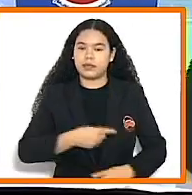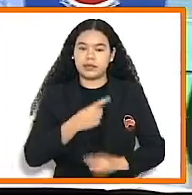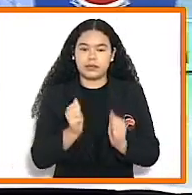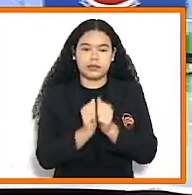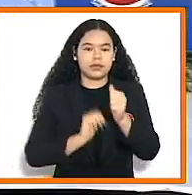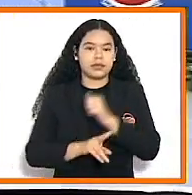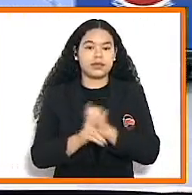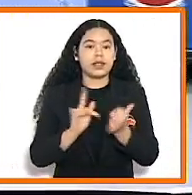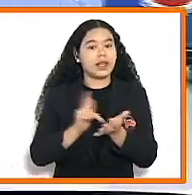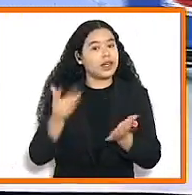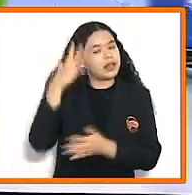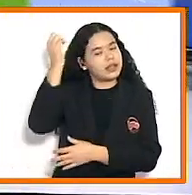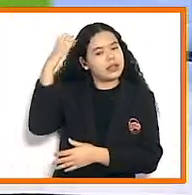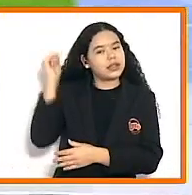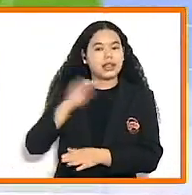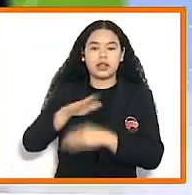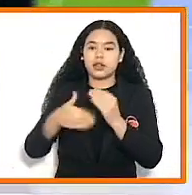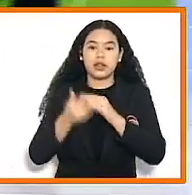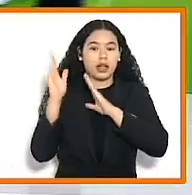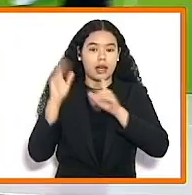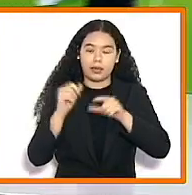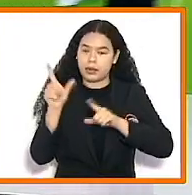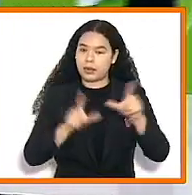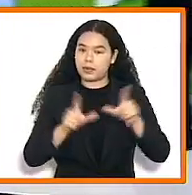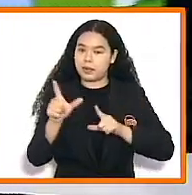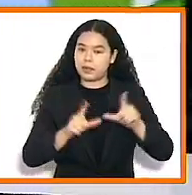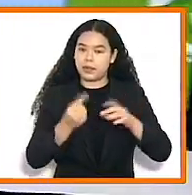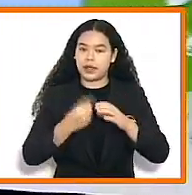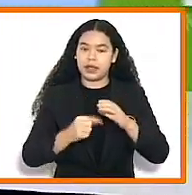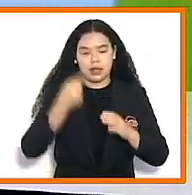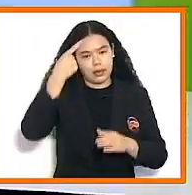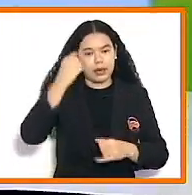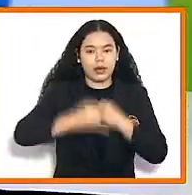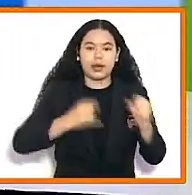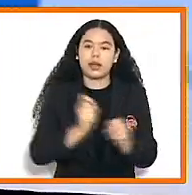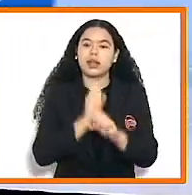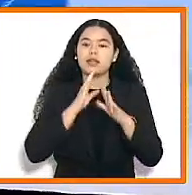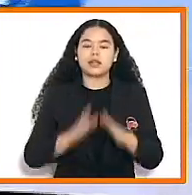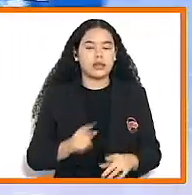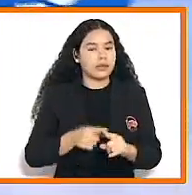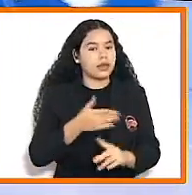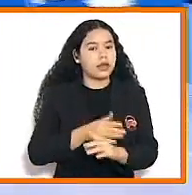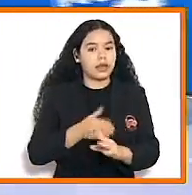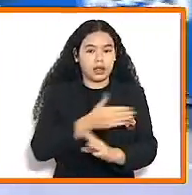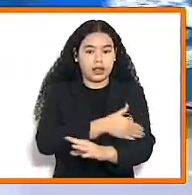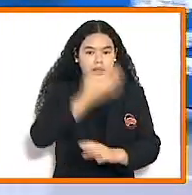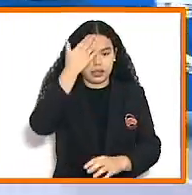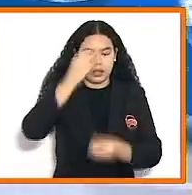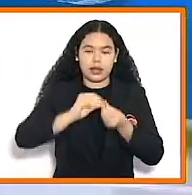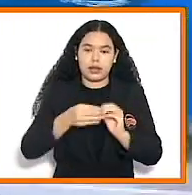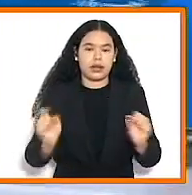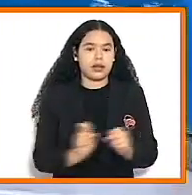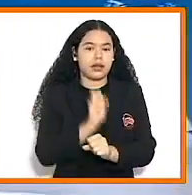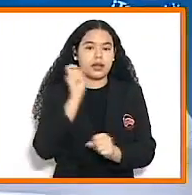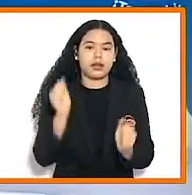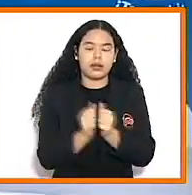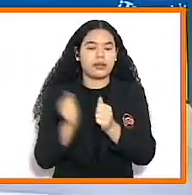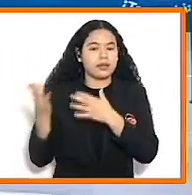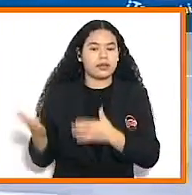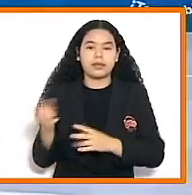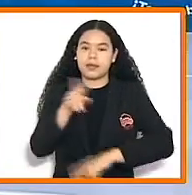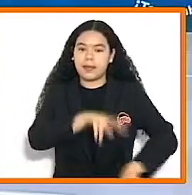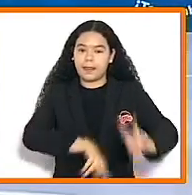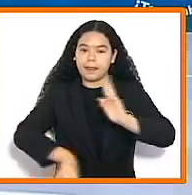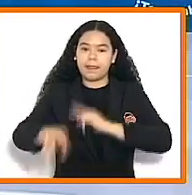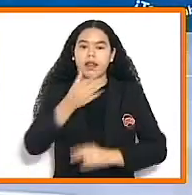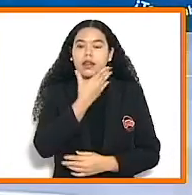premiados? Gracias, Charlyn. Espero tengas la guía catracha en mano para que juegues y ganes a lo catracho. Y antes de conocer los números, quiero darle la bienvenida a nuestro auditor, quien está para